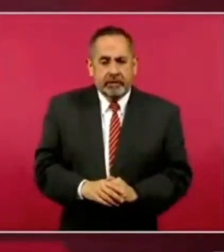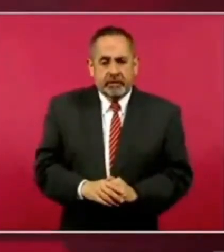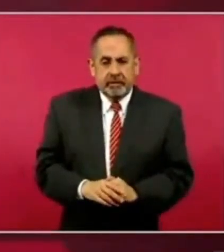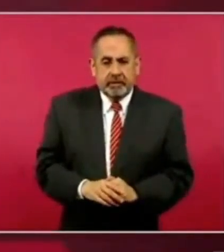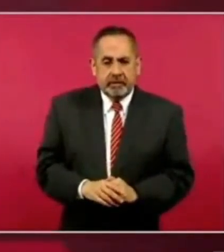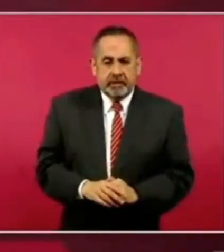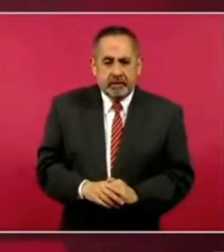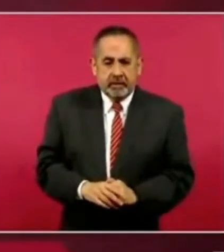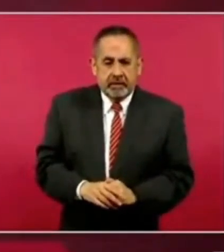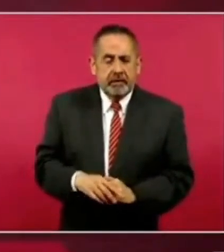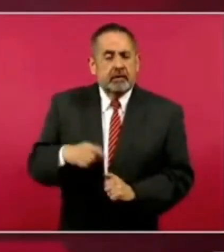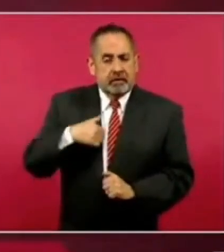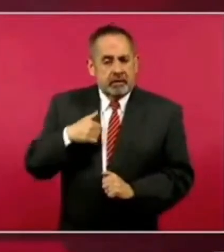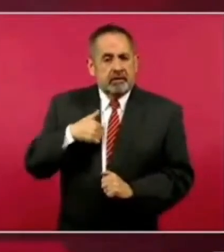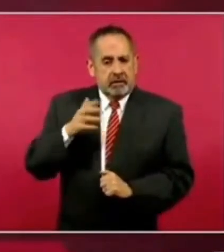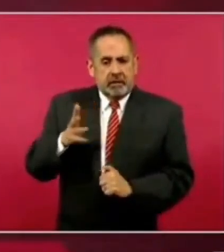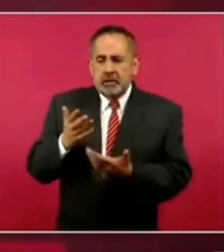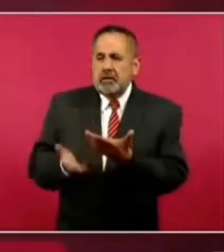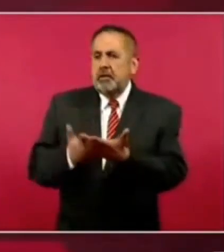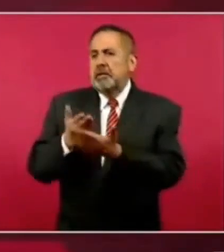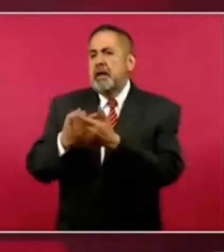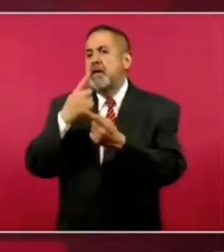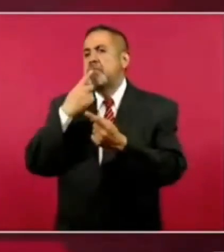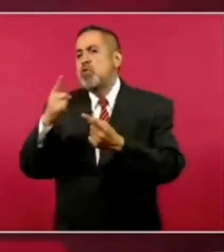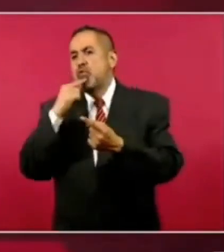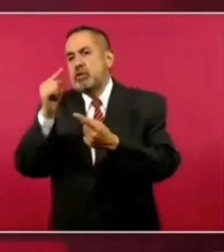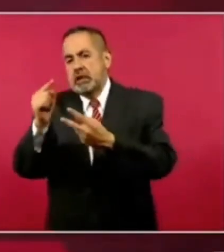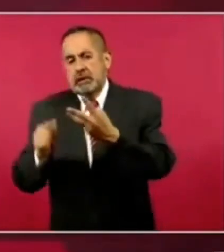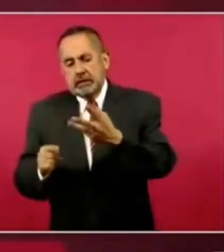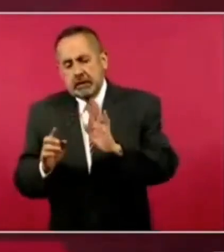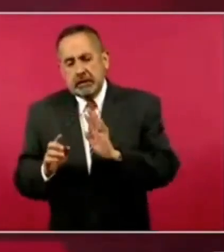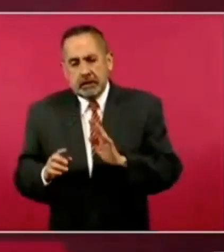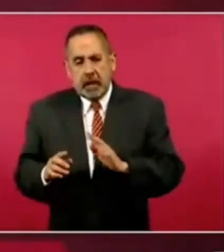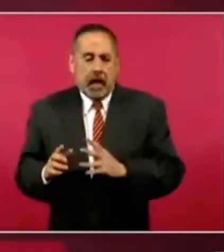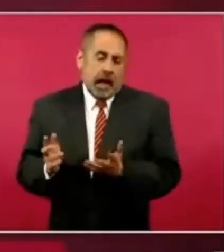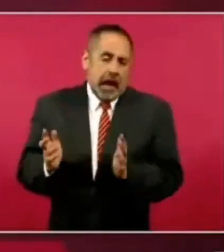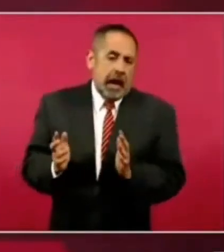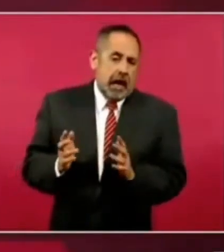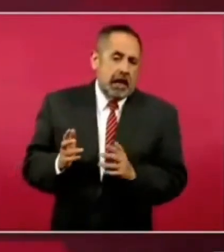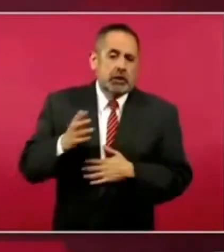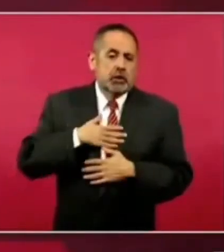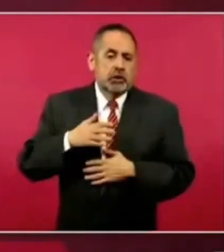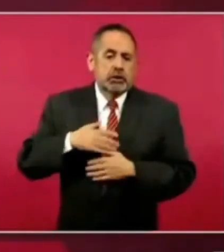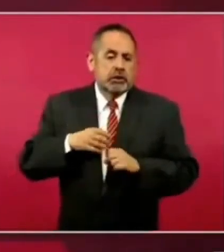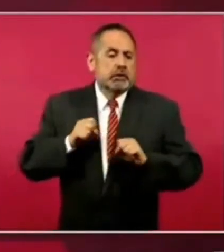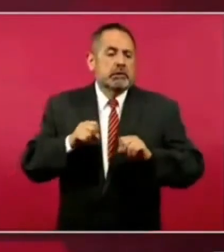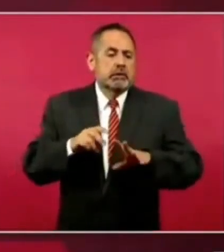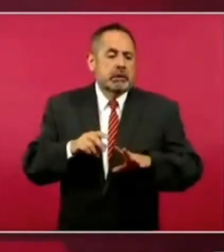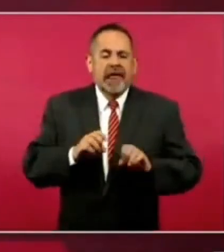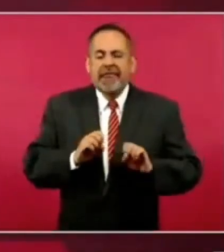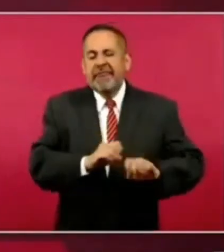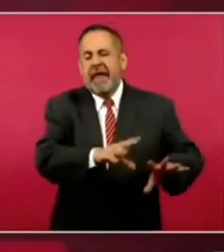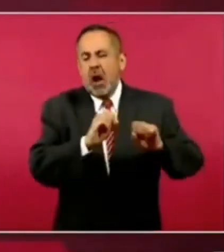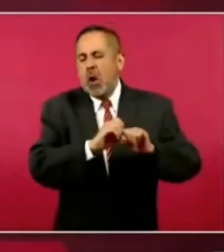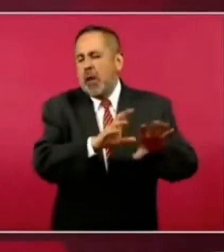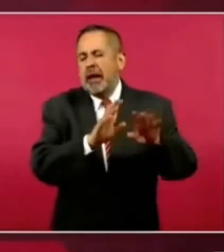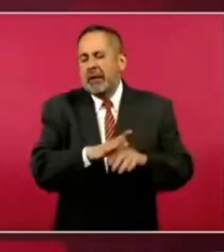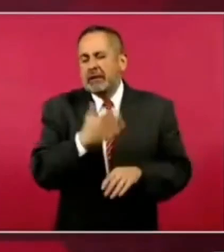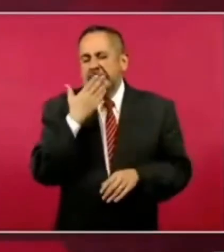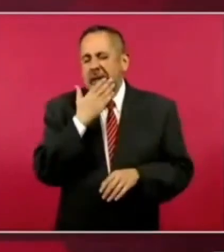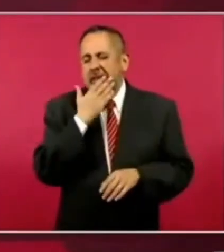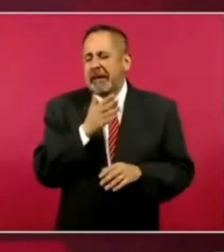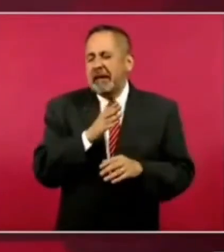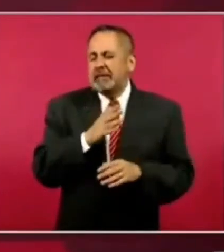hemos presentado algunas denuncias porque también no podemos terminar como cómplices